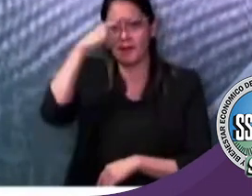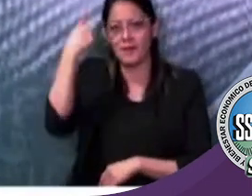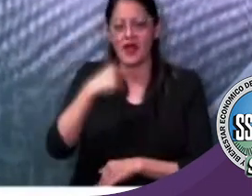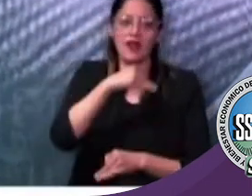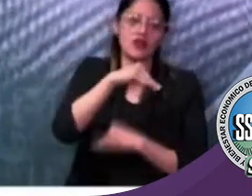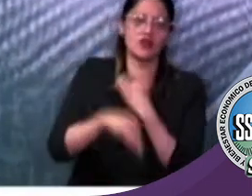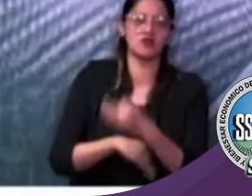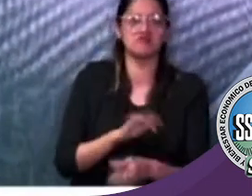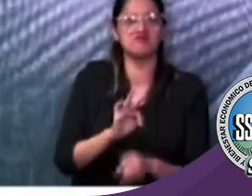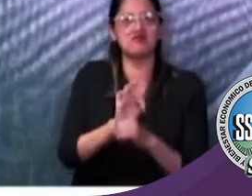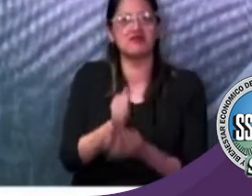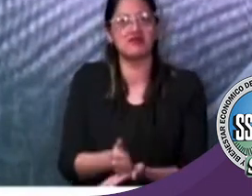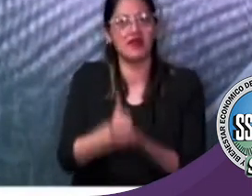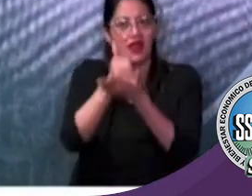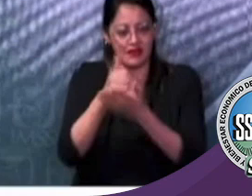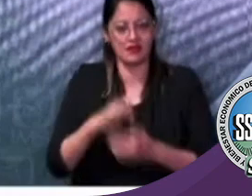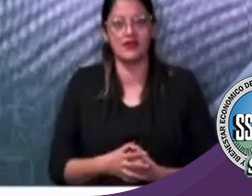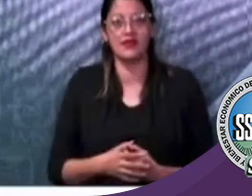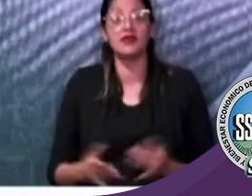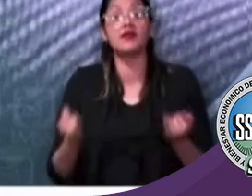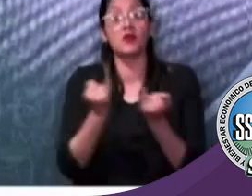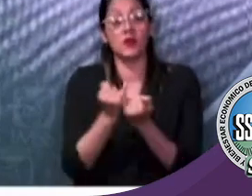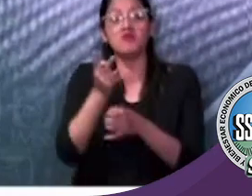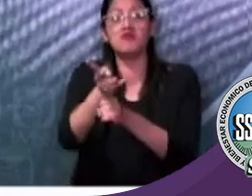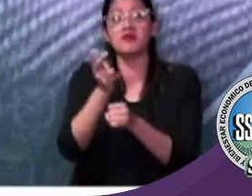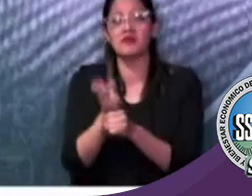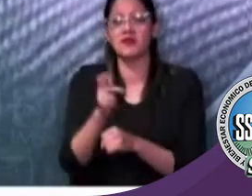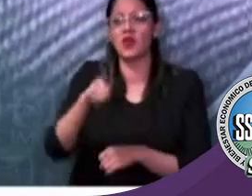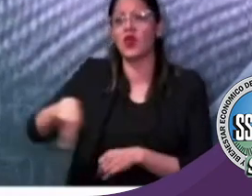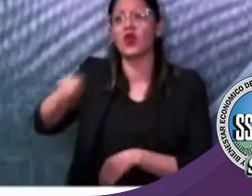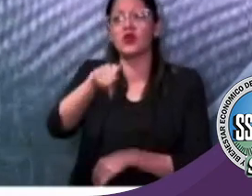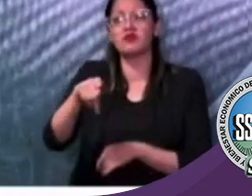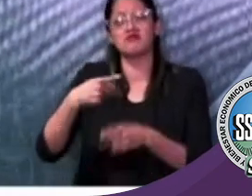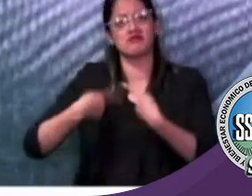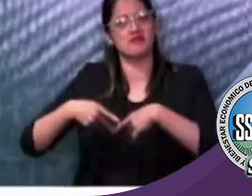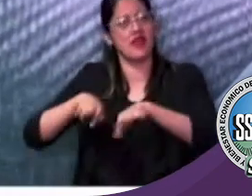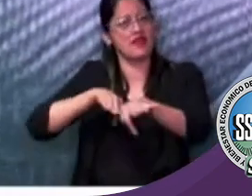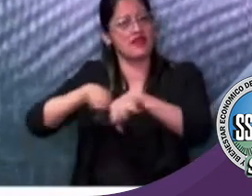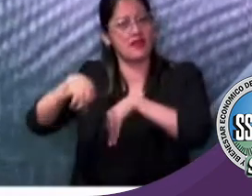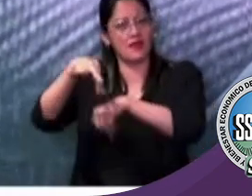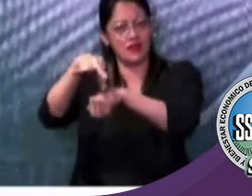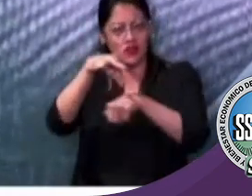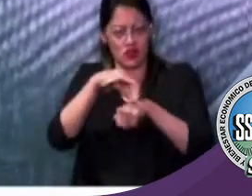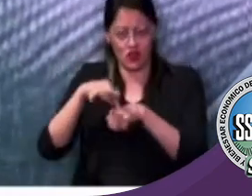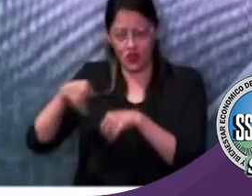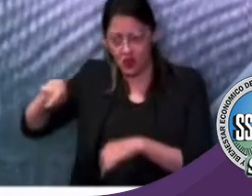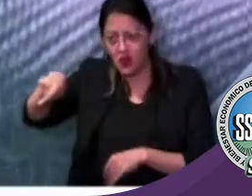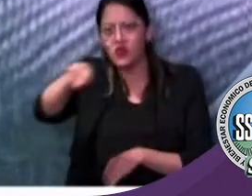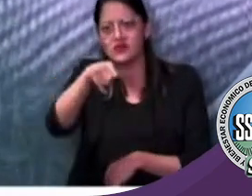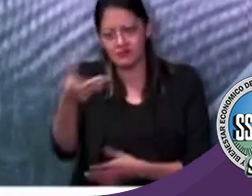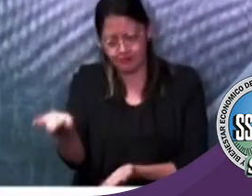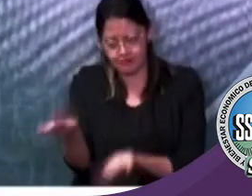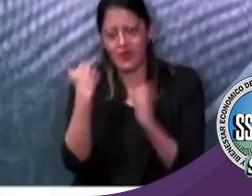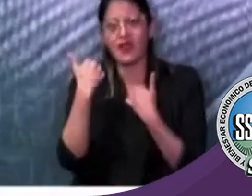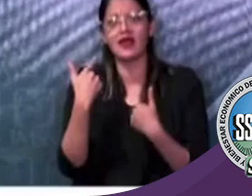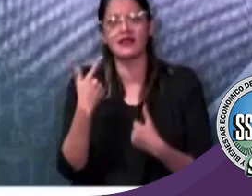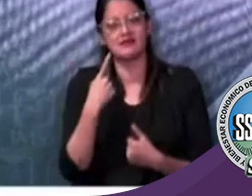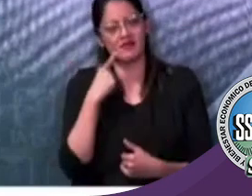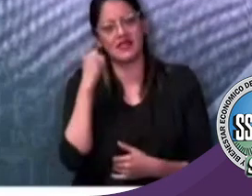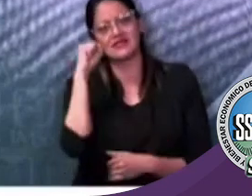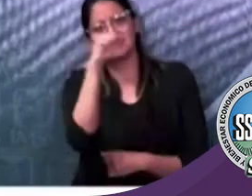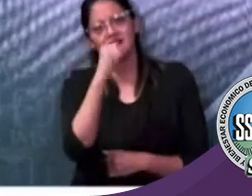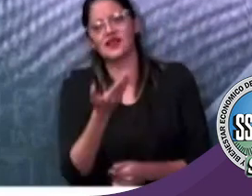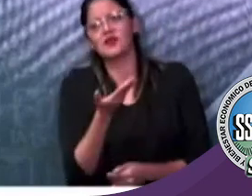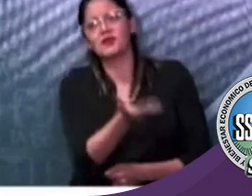todos. Invito al cuerpo médico a acercarse a su sindicato. La